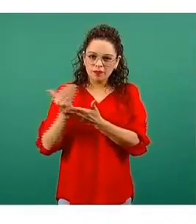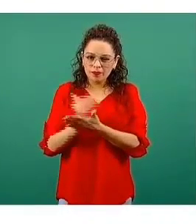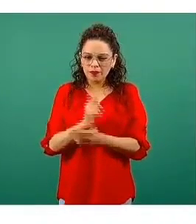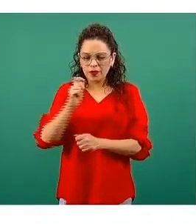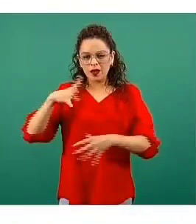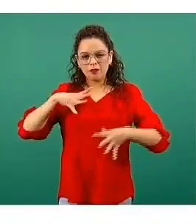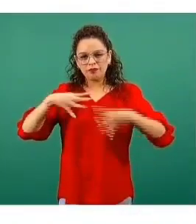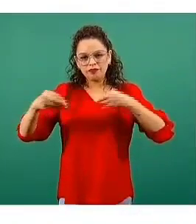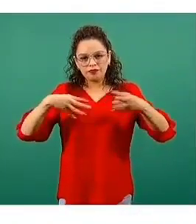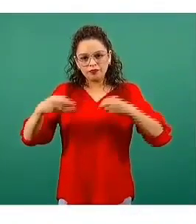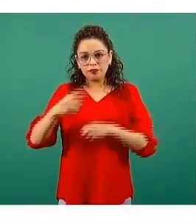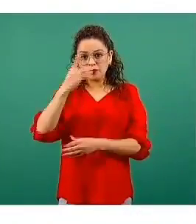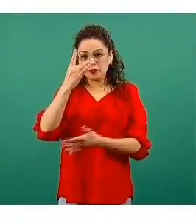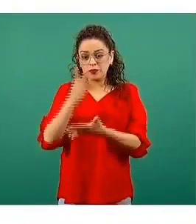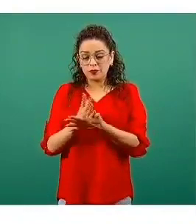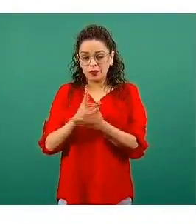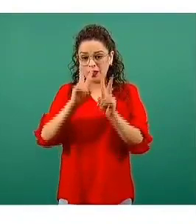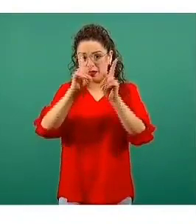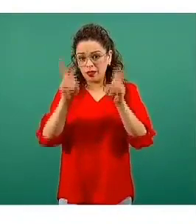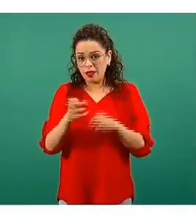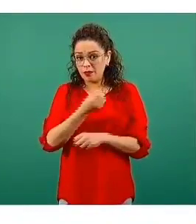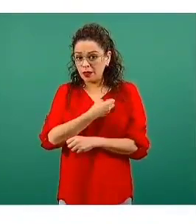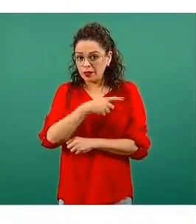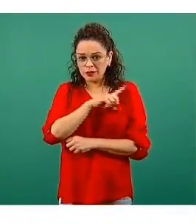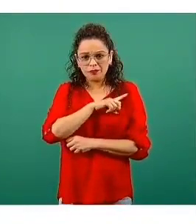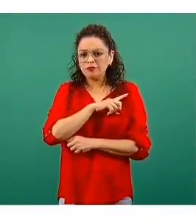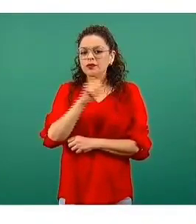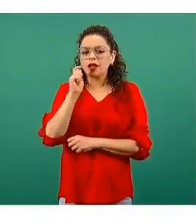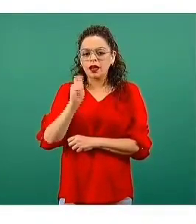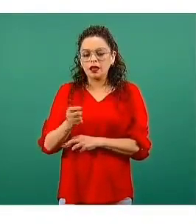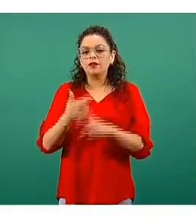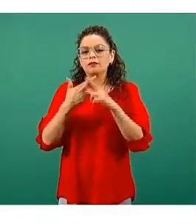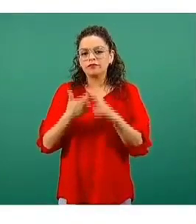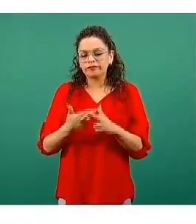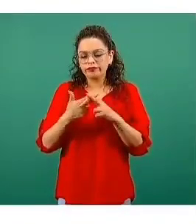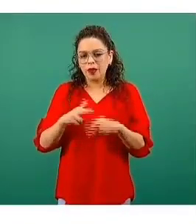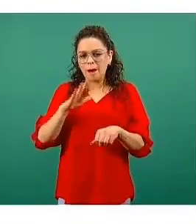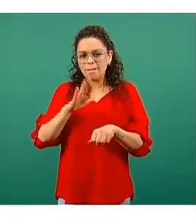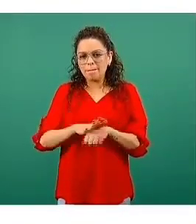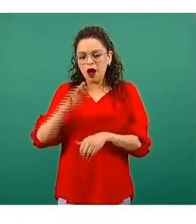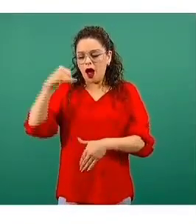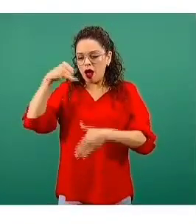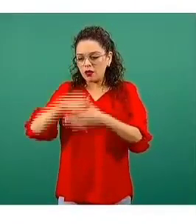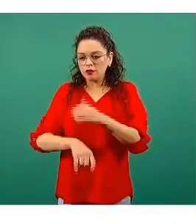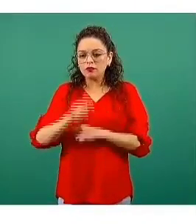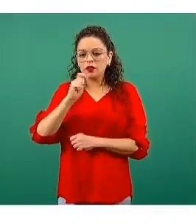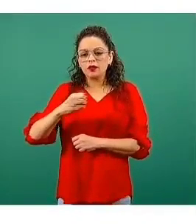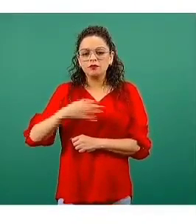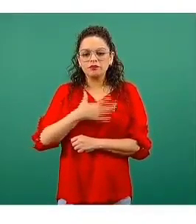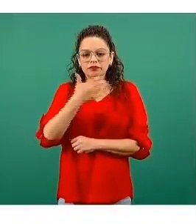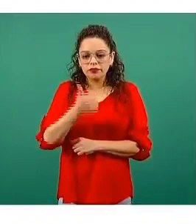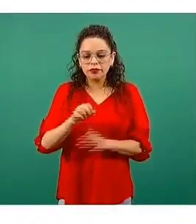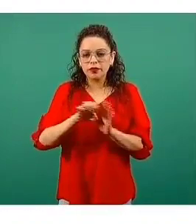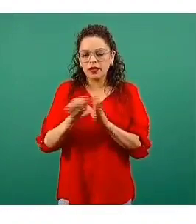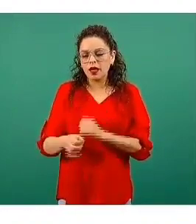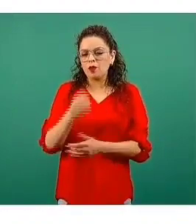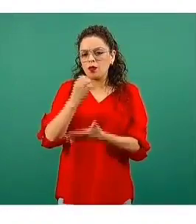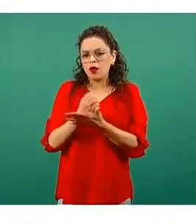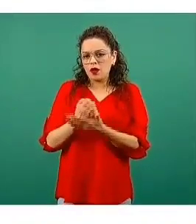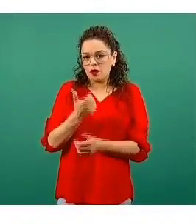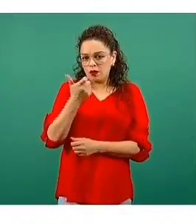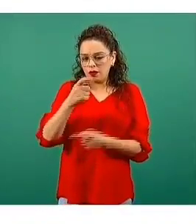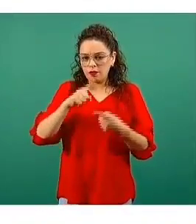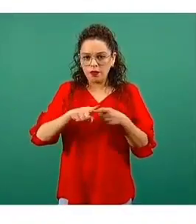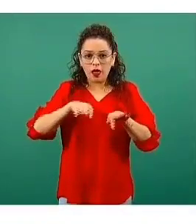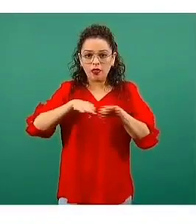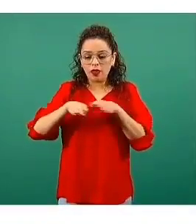no solo en la salud, sino en un concepto de bienestar más amplio que incluye también la economía, el trabajo, la educación,